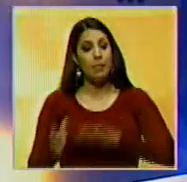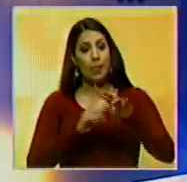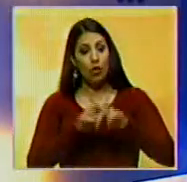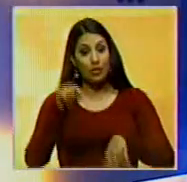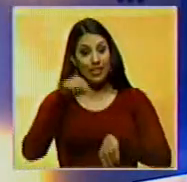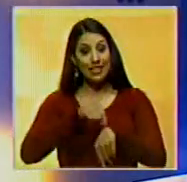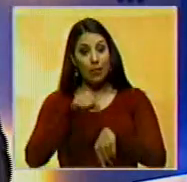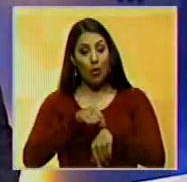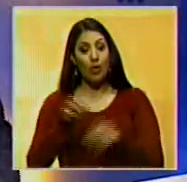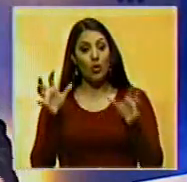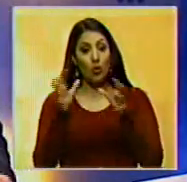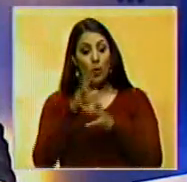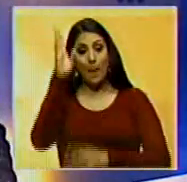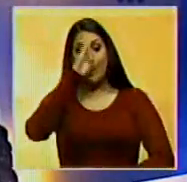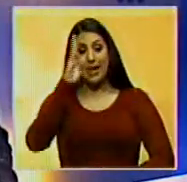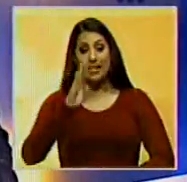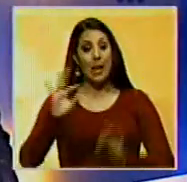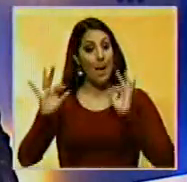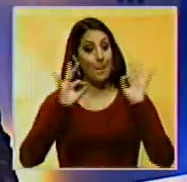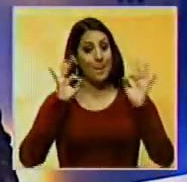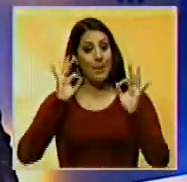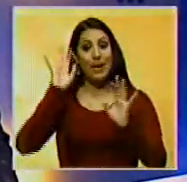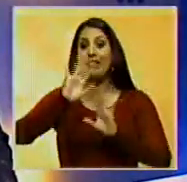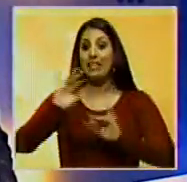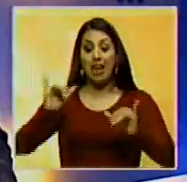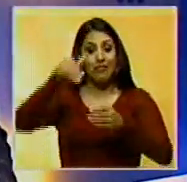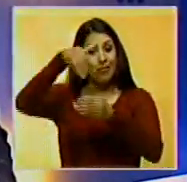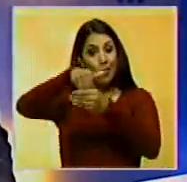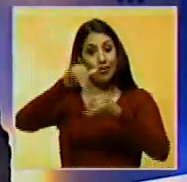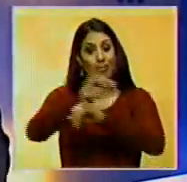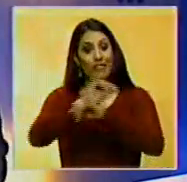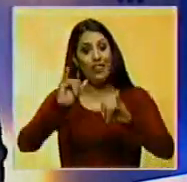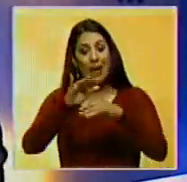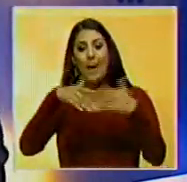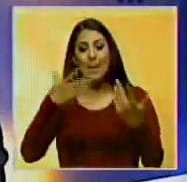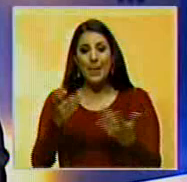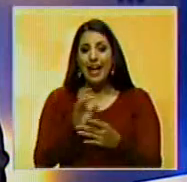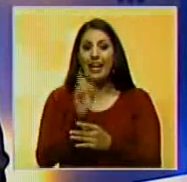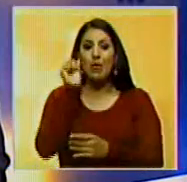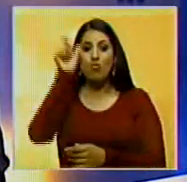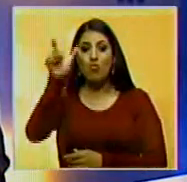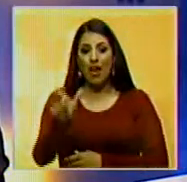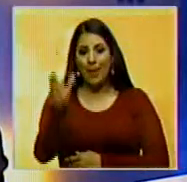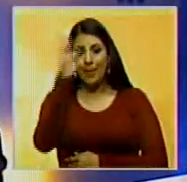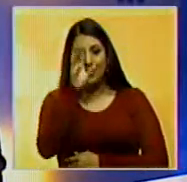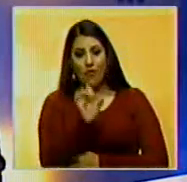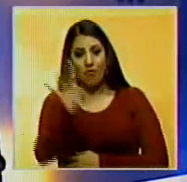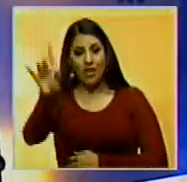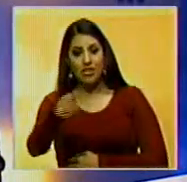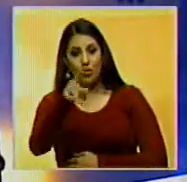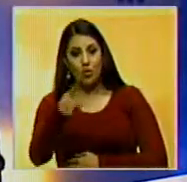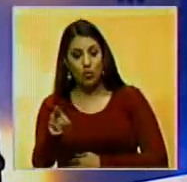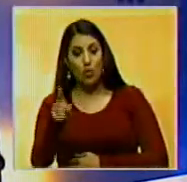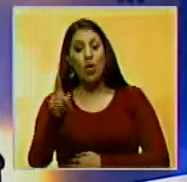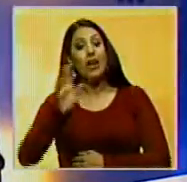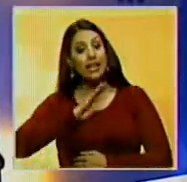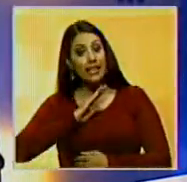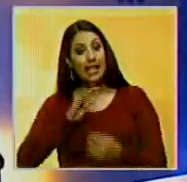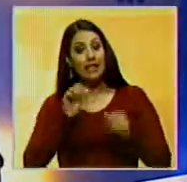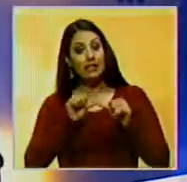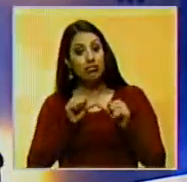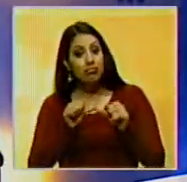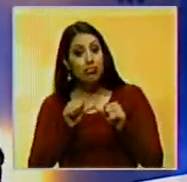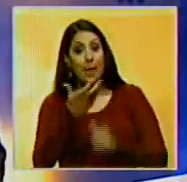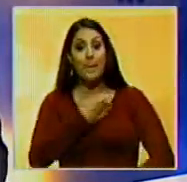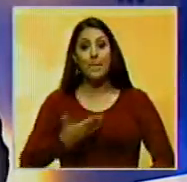Y en este momento el senado de Brasil se prepara para la votación final del juicio contra la mandataria suspendida de ilma rusf el cual podría mantenerla en el